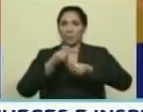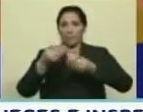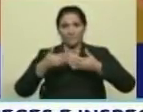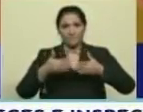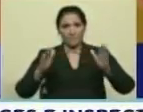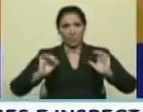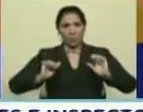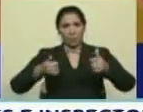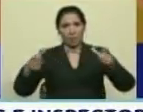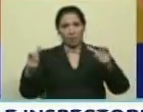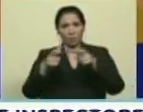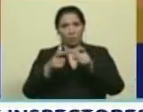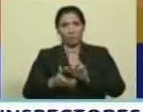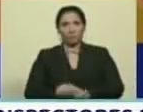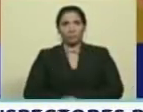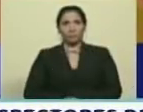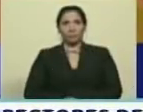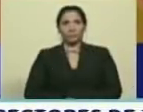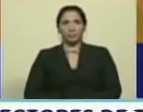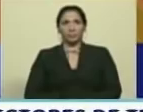reunión.